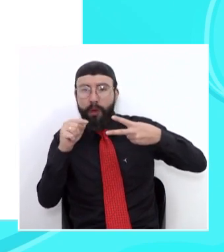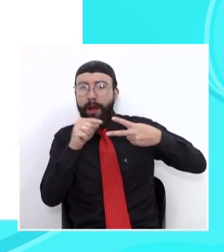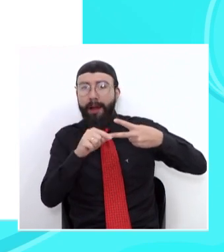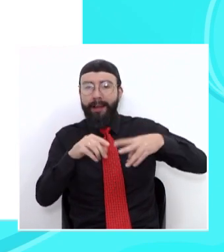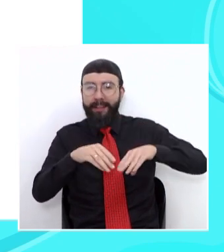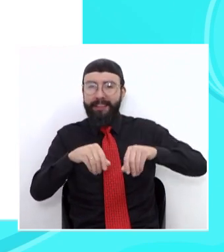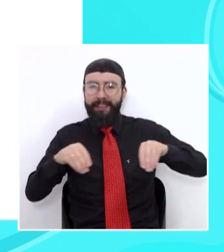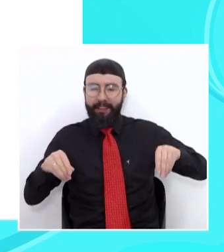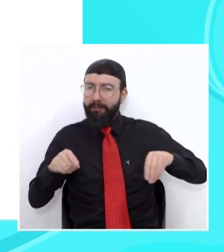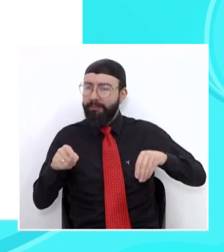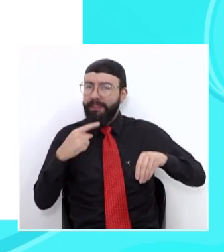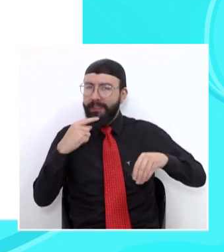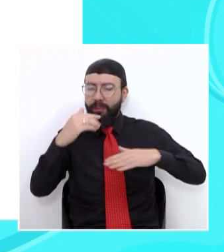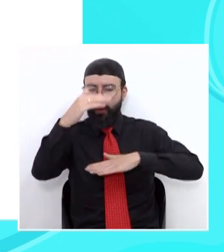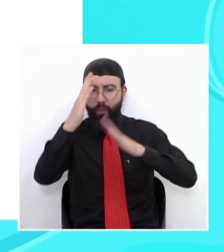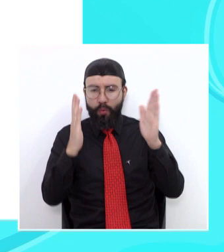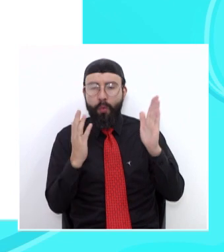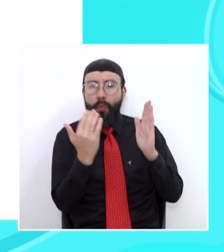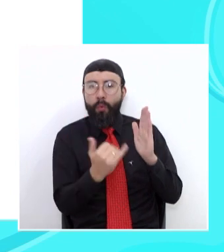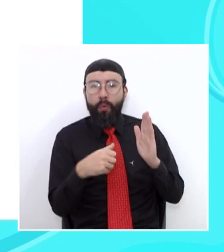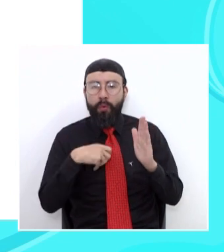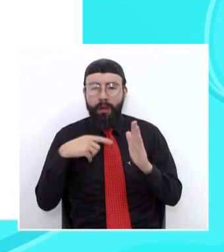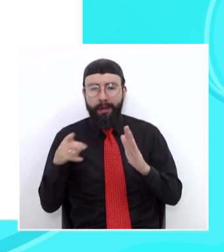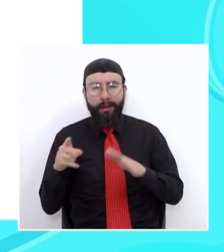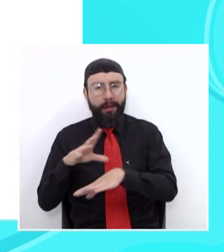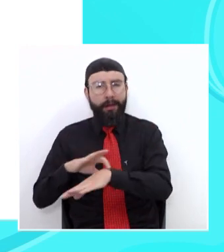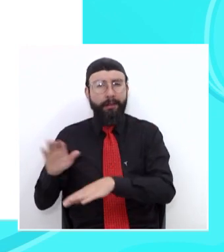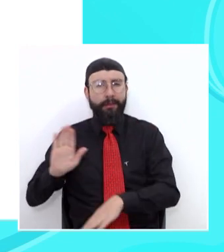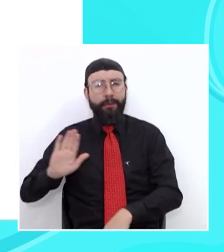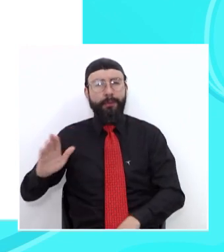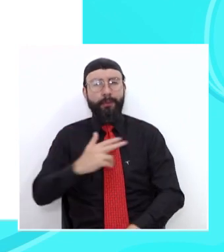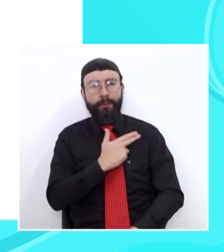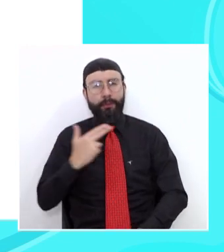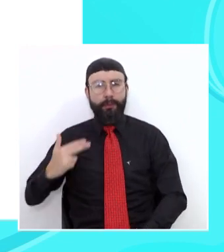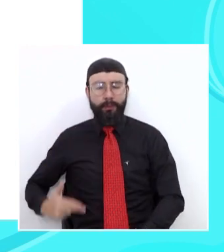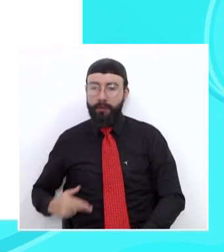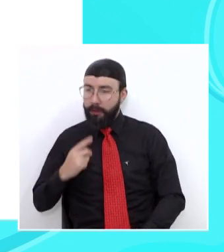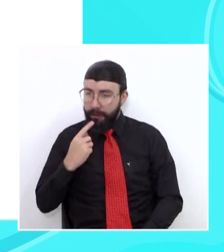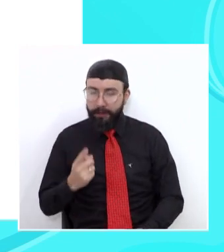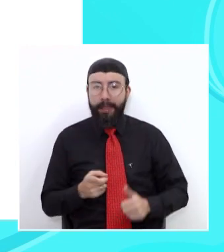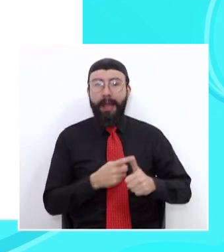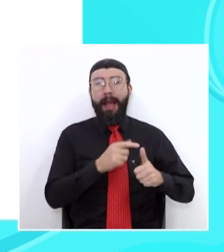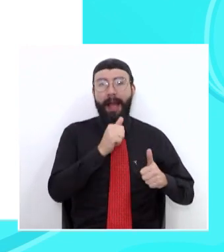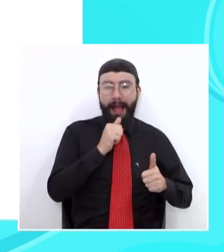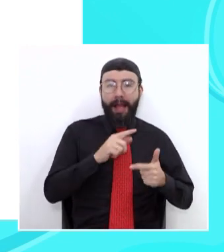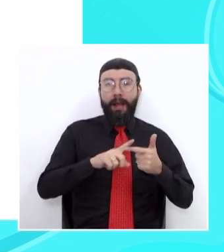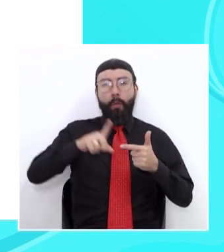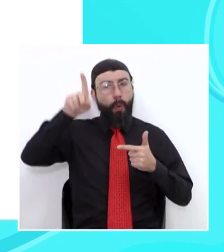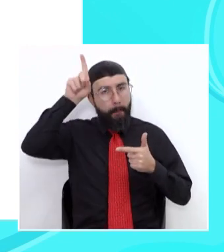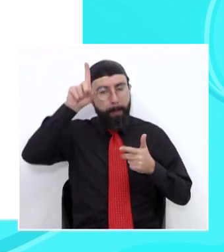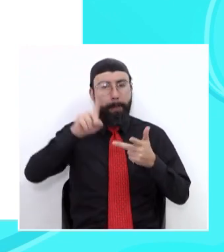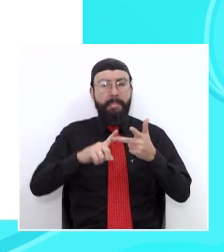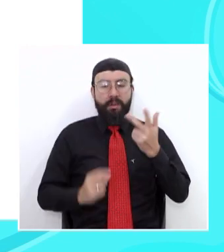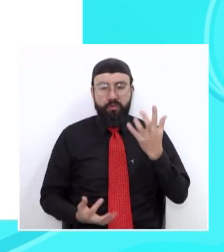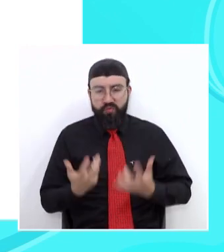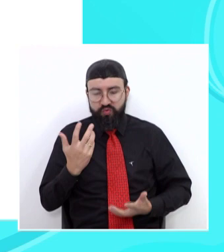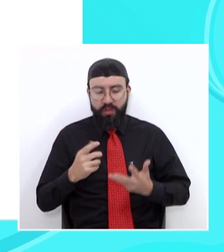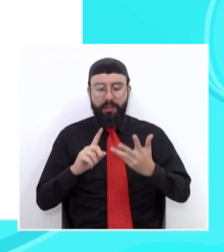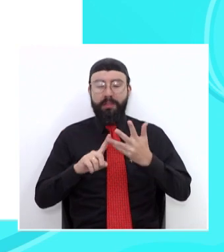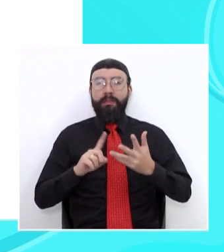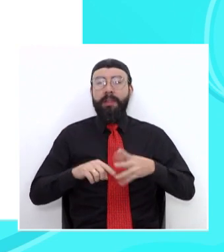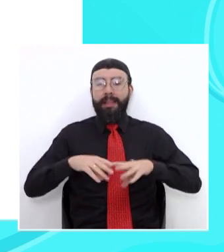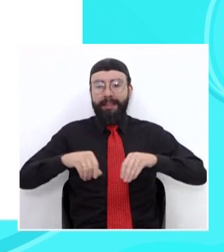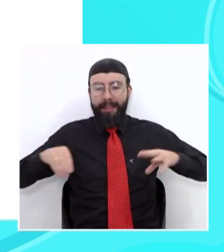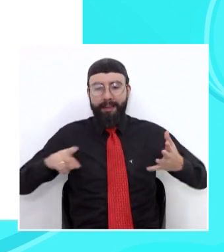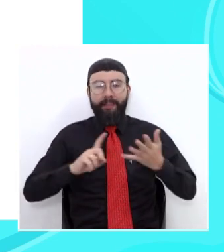son cuadrantes. Recordemos que desde la medicina tradicional china hablamos del agua, de la madera, del fuego, la tierra y el